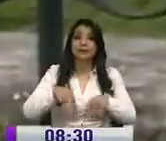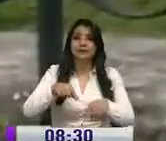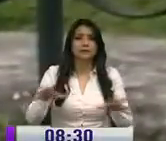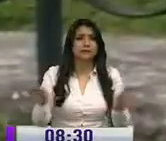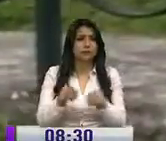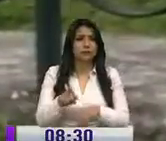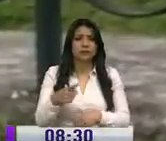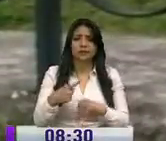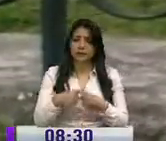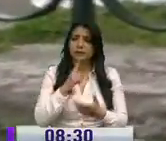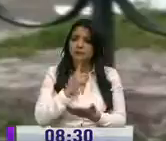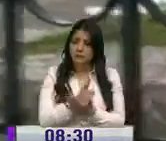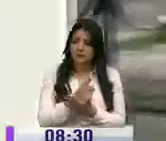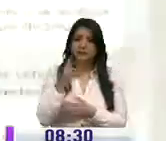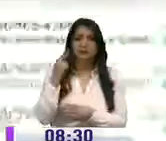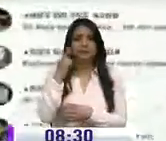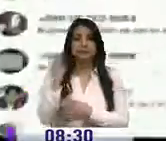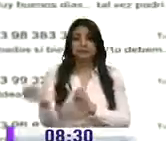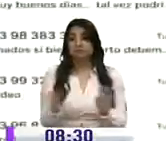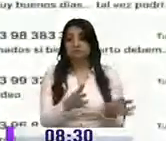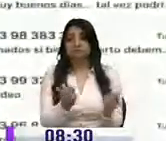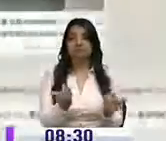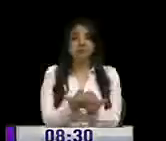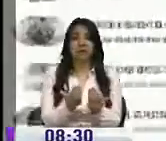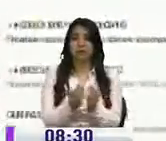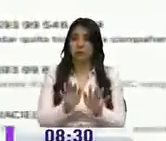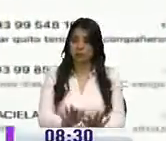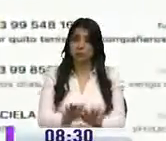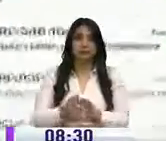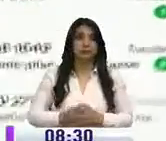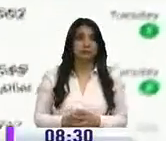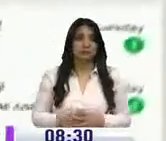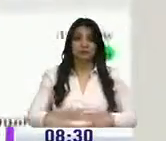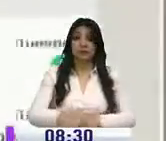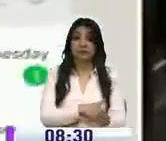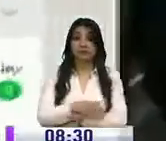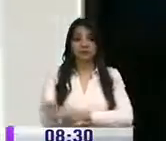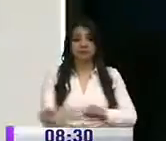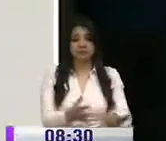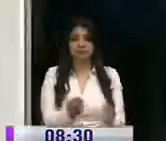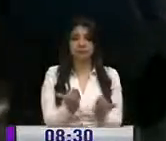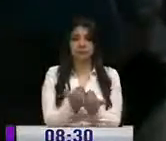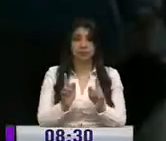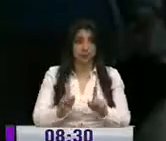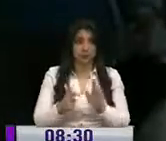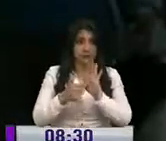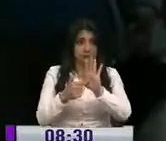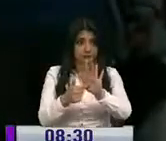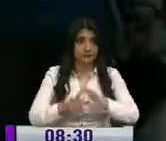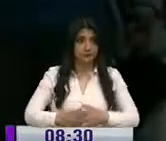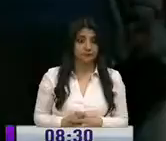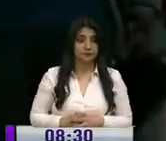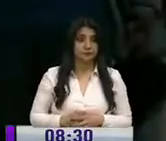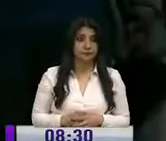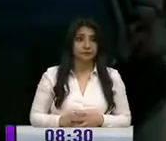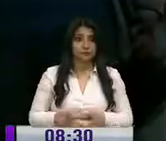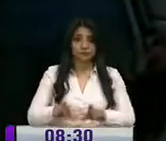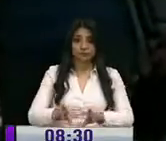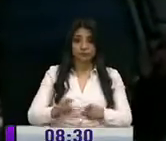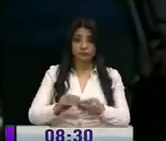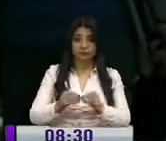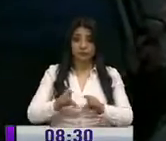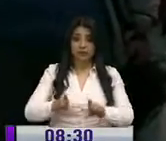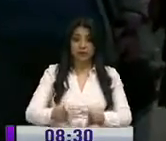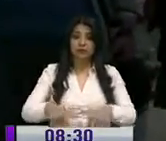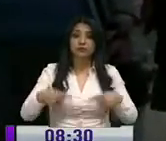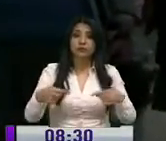ciudad. En todo lado. Botan la basura por donde quiere. Cualquier esquina es el sitio. Esto es terrible, ¿no? Esa es la placa de este individuo.